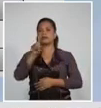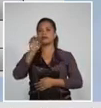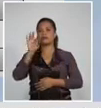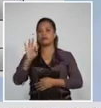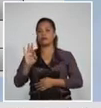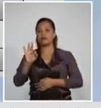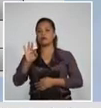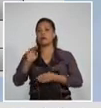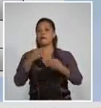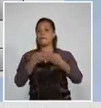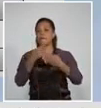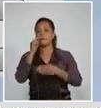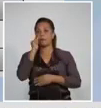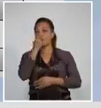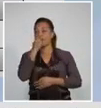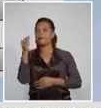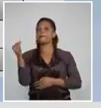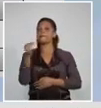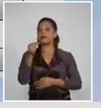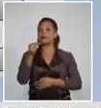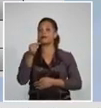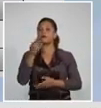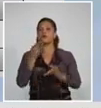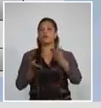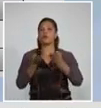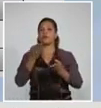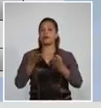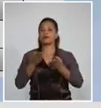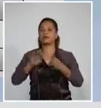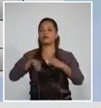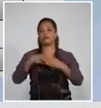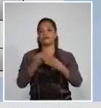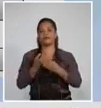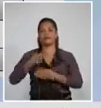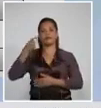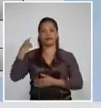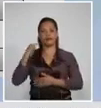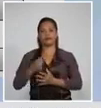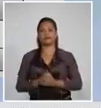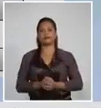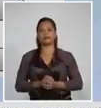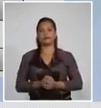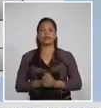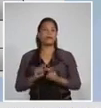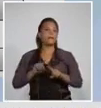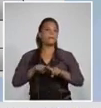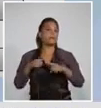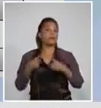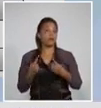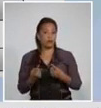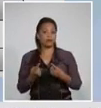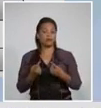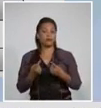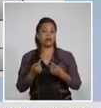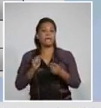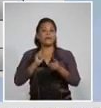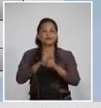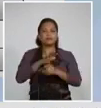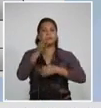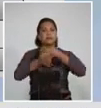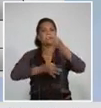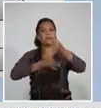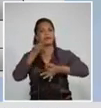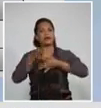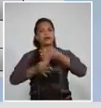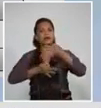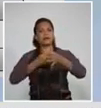muestras menos que las que tuvimos en el día de ayer. Es la razón por la que inicialmente decía que